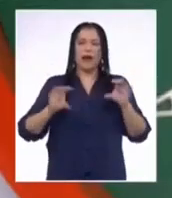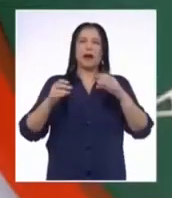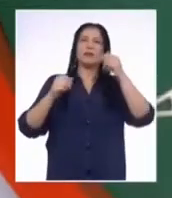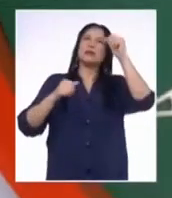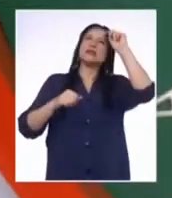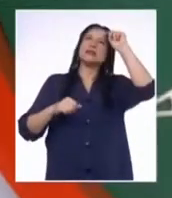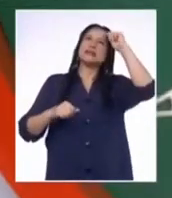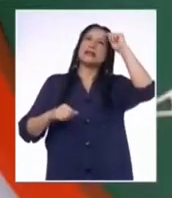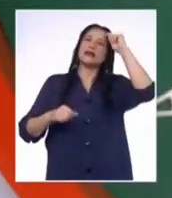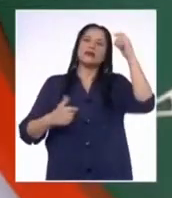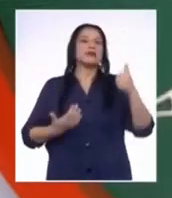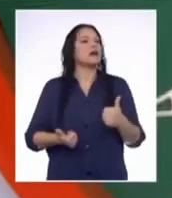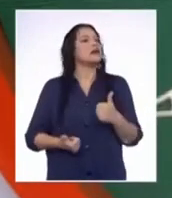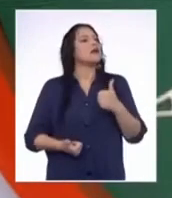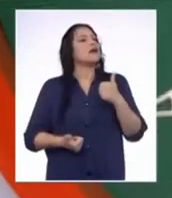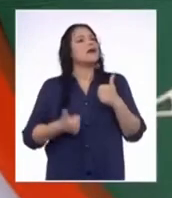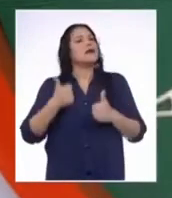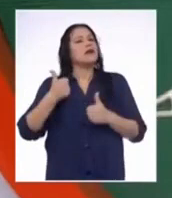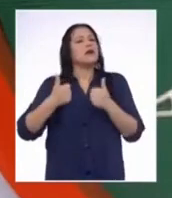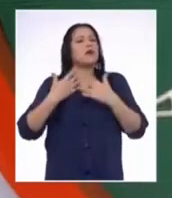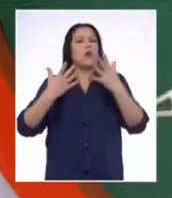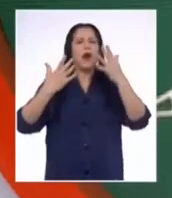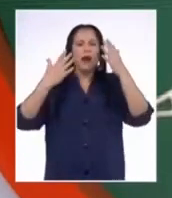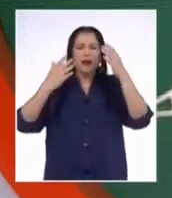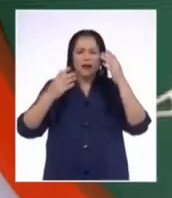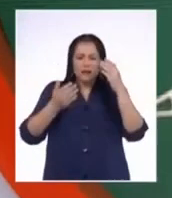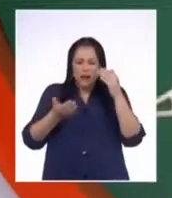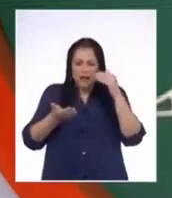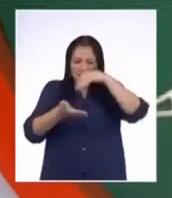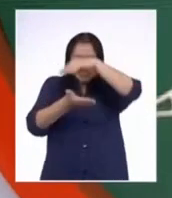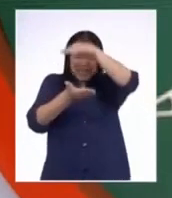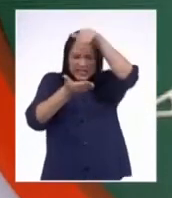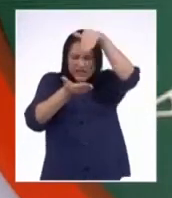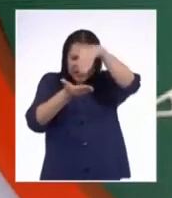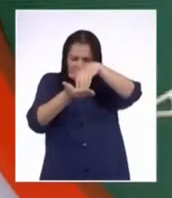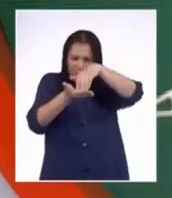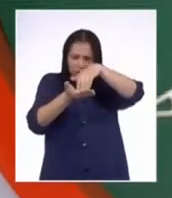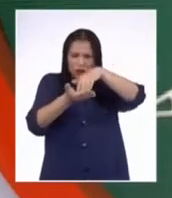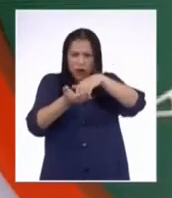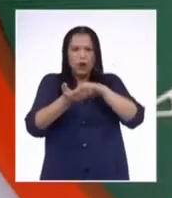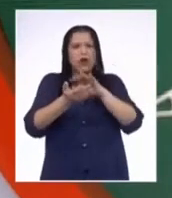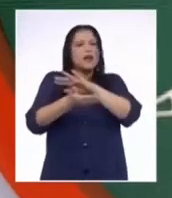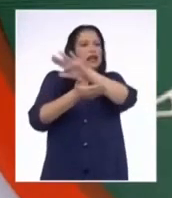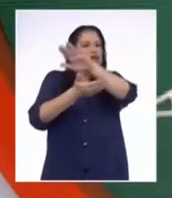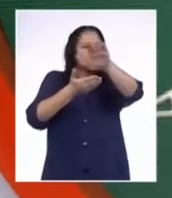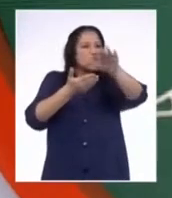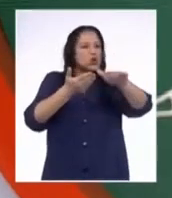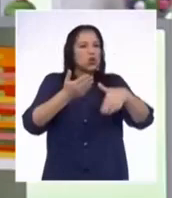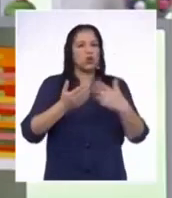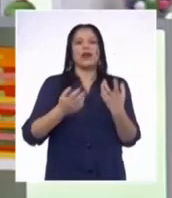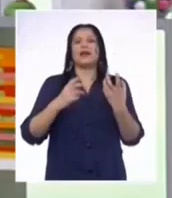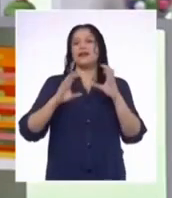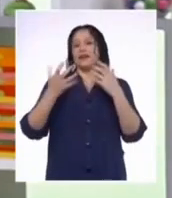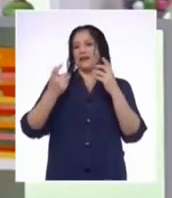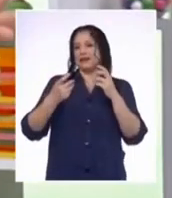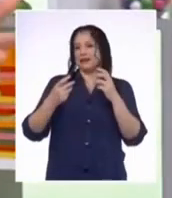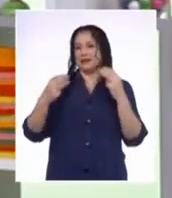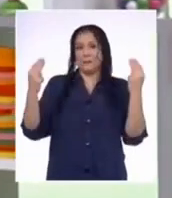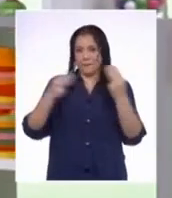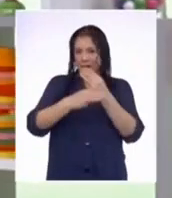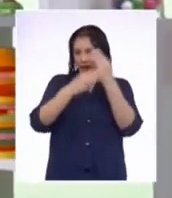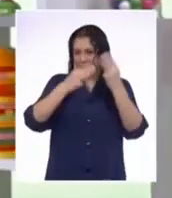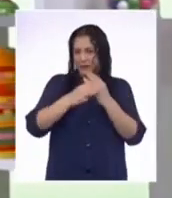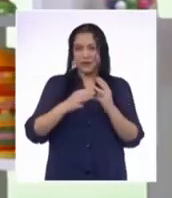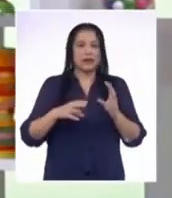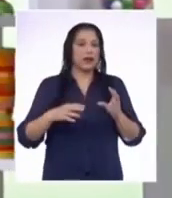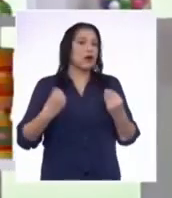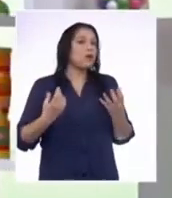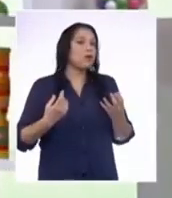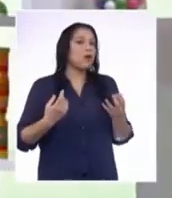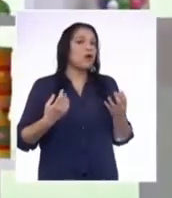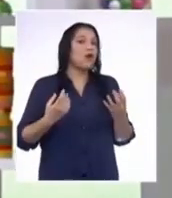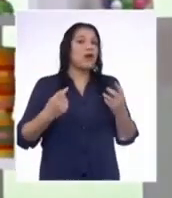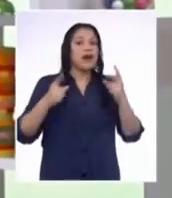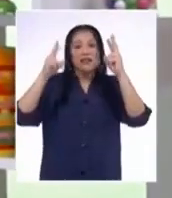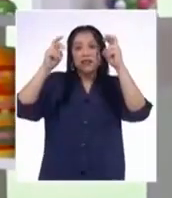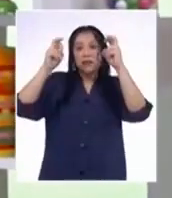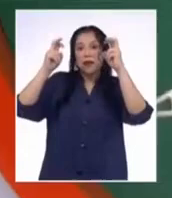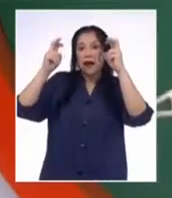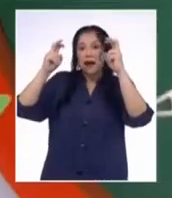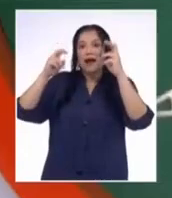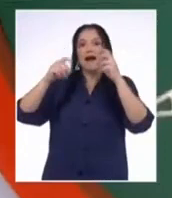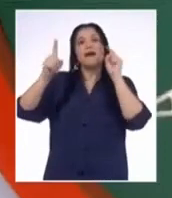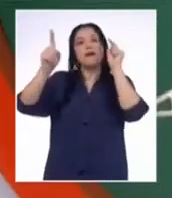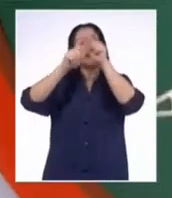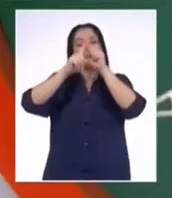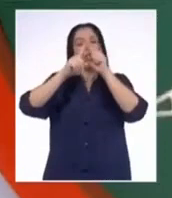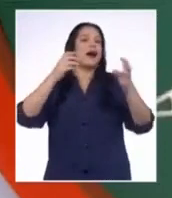memoria. ¿Sobre qué gran eje articulador han girado los programas de matemática de esta quincena? Sobre cómo llevar una vida